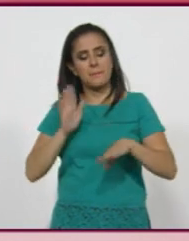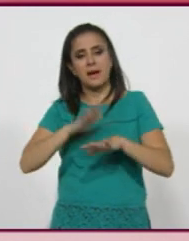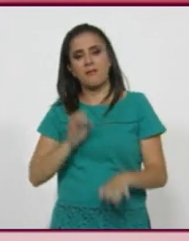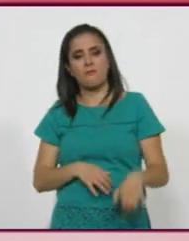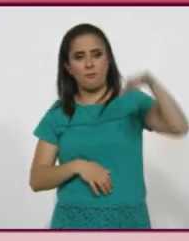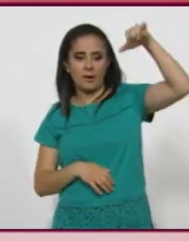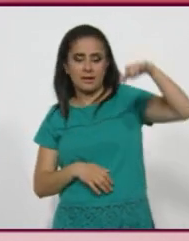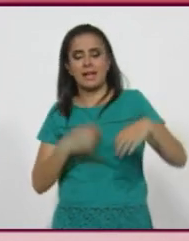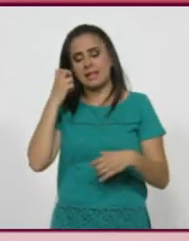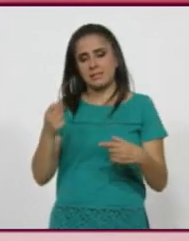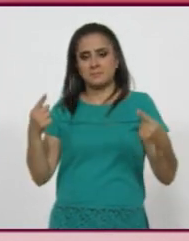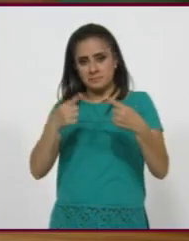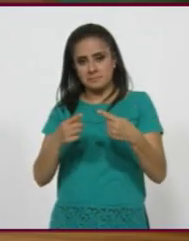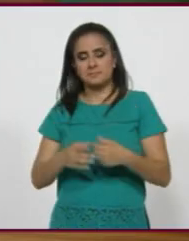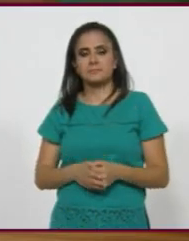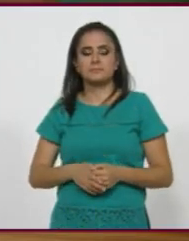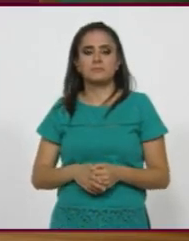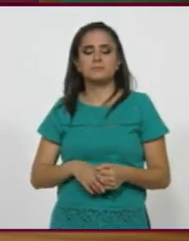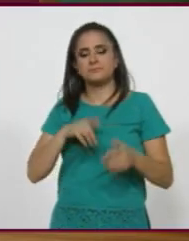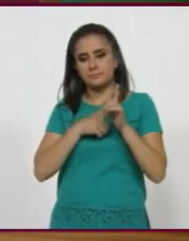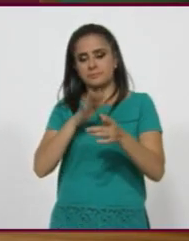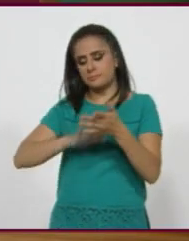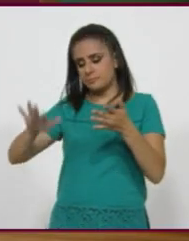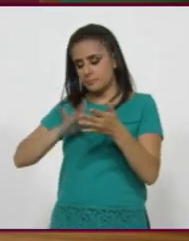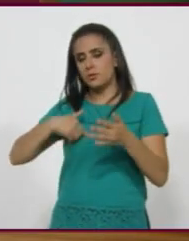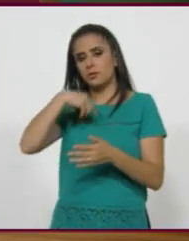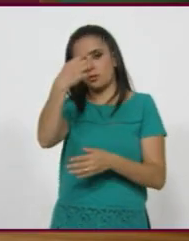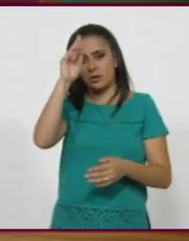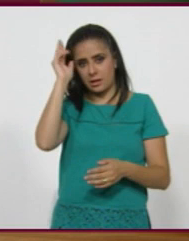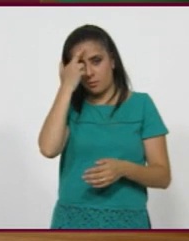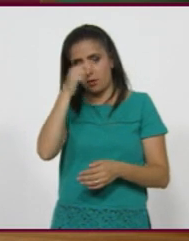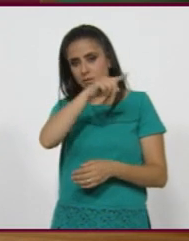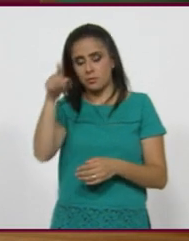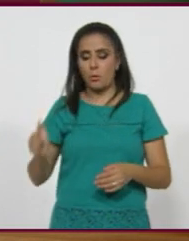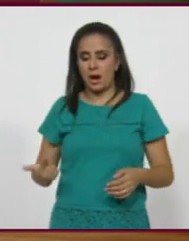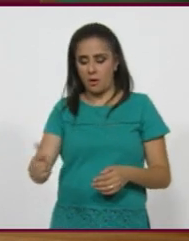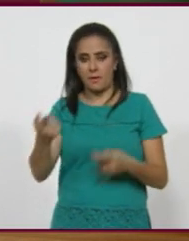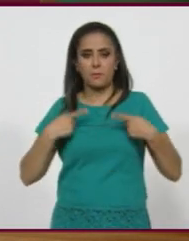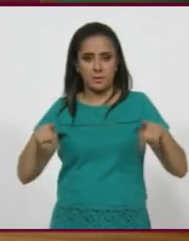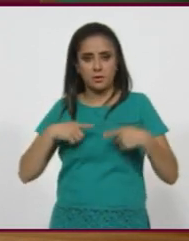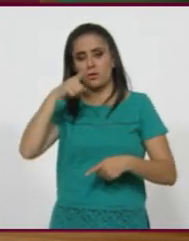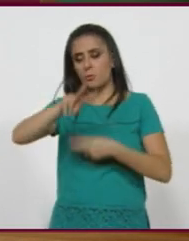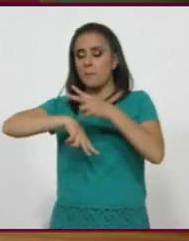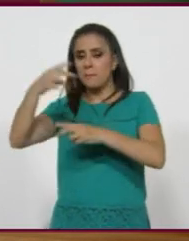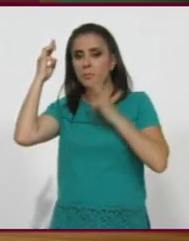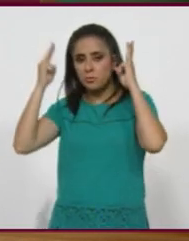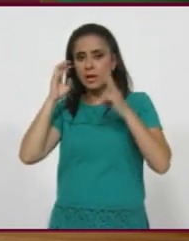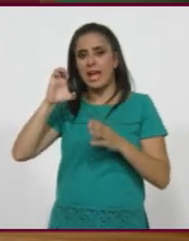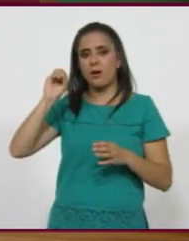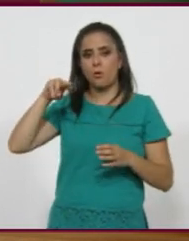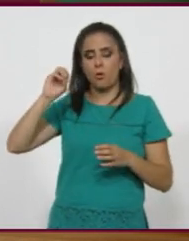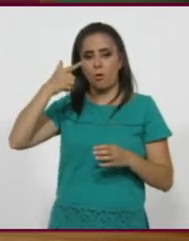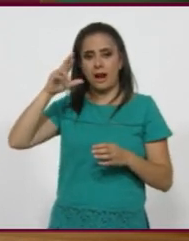buena reflexión. Seguiremos leyendo. Yo también les recuerdo a los lectores de Guanajuato que asistan al Museo Iconográfico del